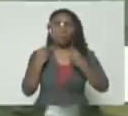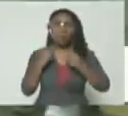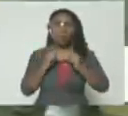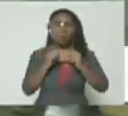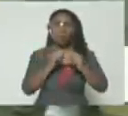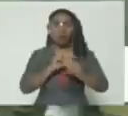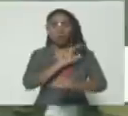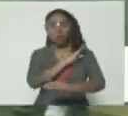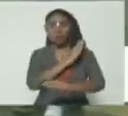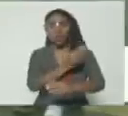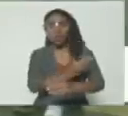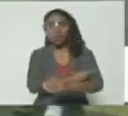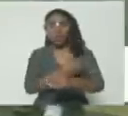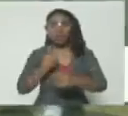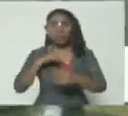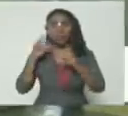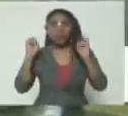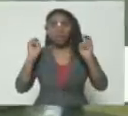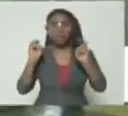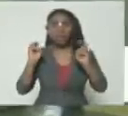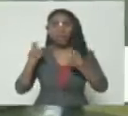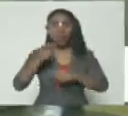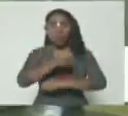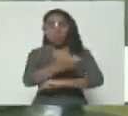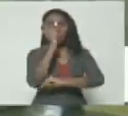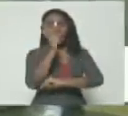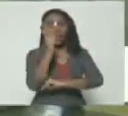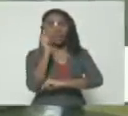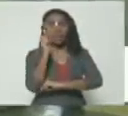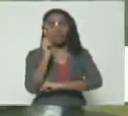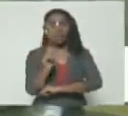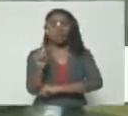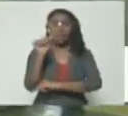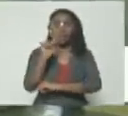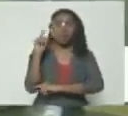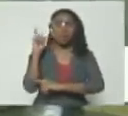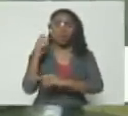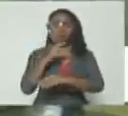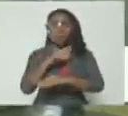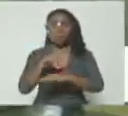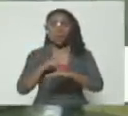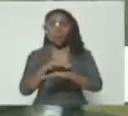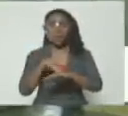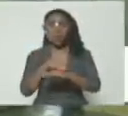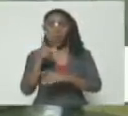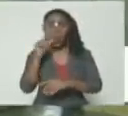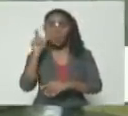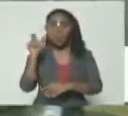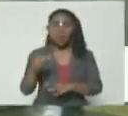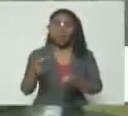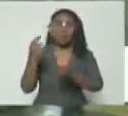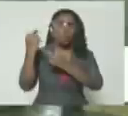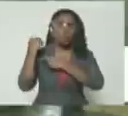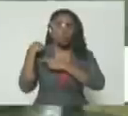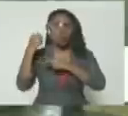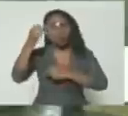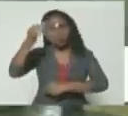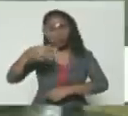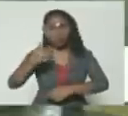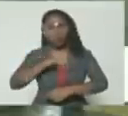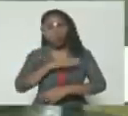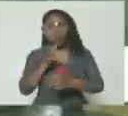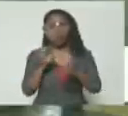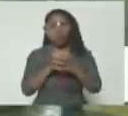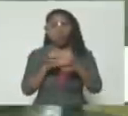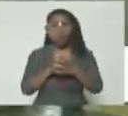seguir fortaleciendo nuestra área de la pesca y la acuicultura. También agradecer a nuestro ministro Castro Soteldo por creer en nuestro